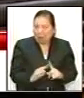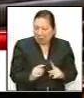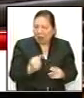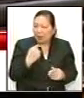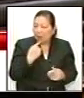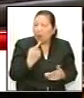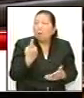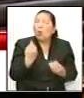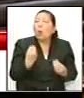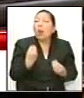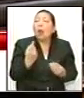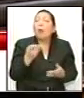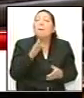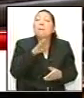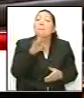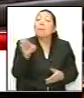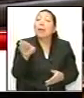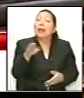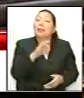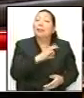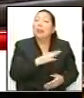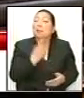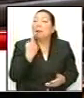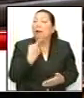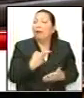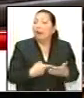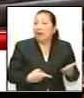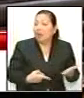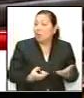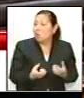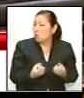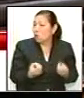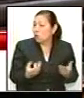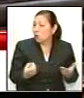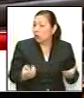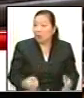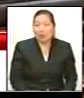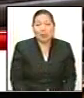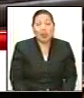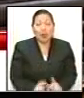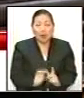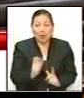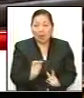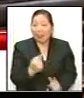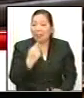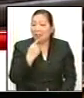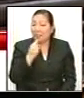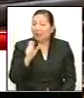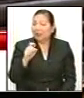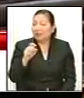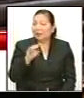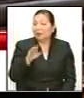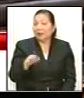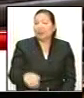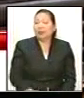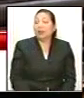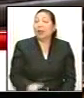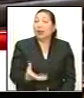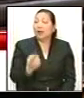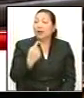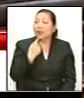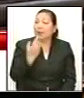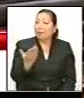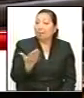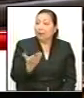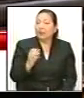enumeren. ¿Cuáles son los puntos de integración? Y muchos colegas han dicho que es necesario, presidente. Por eso quiero reiterar el pedido